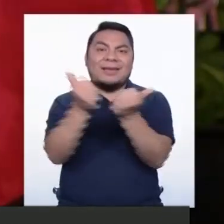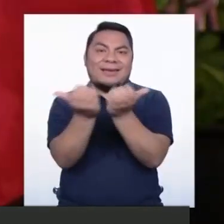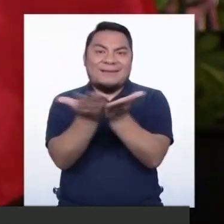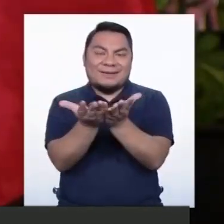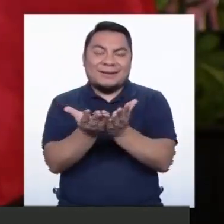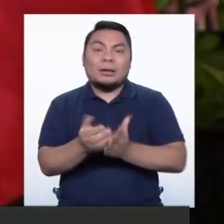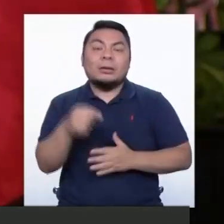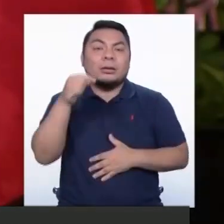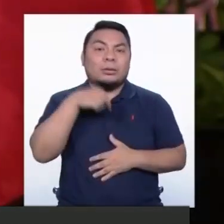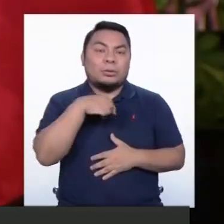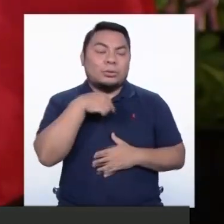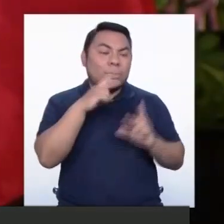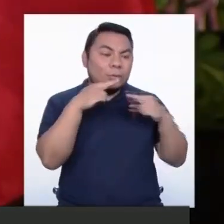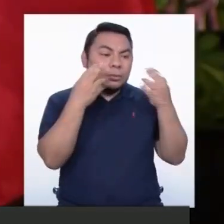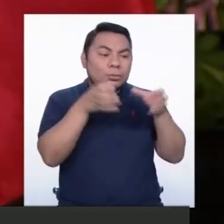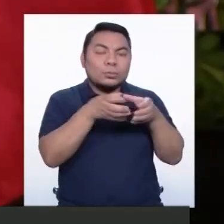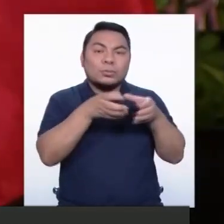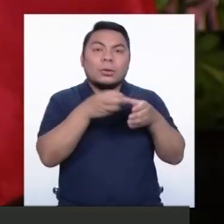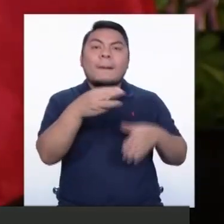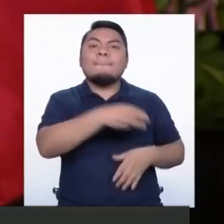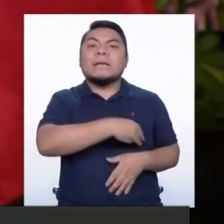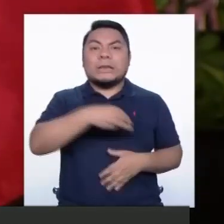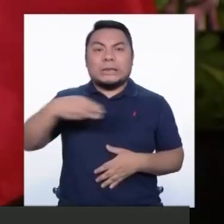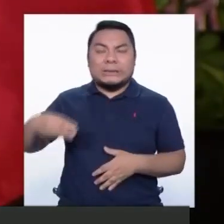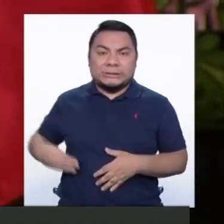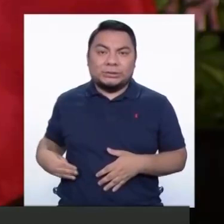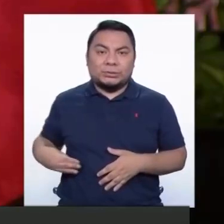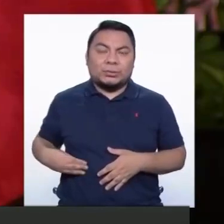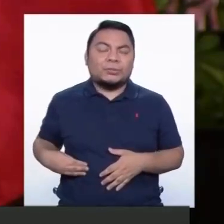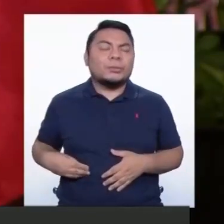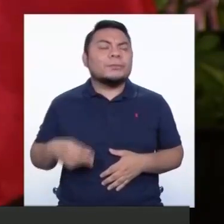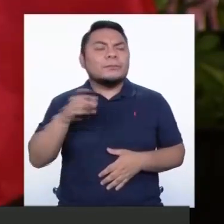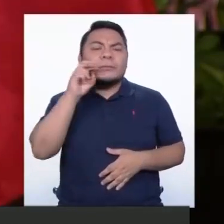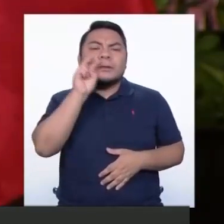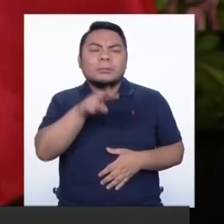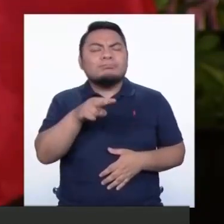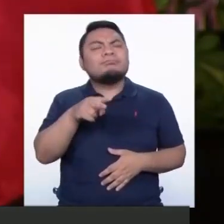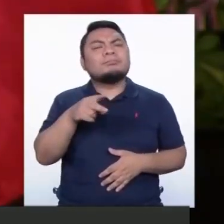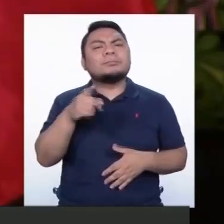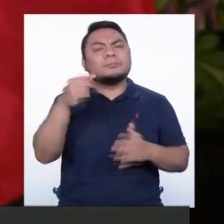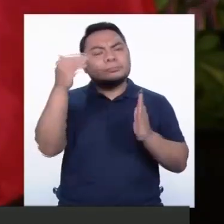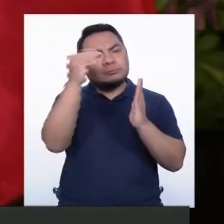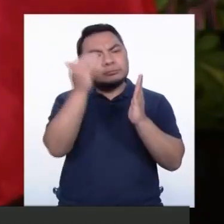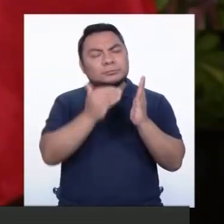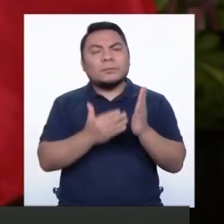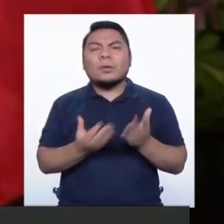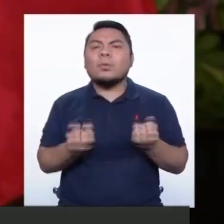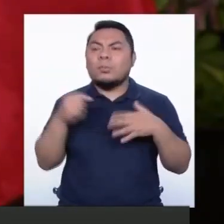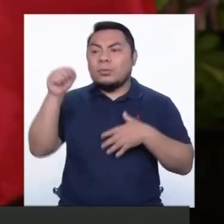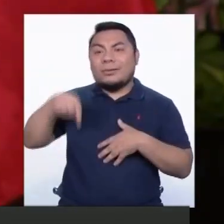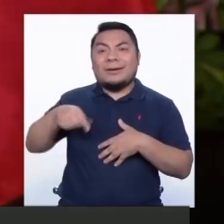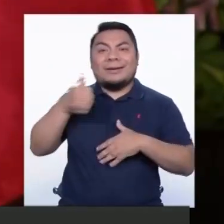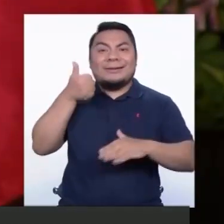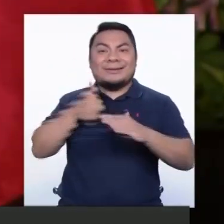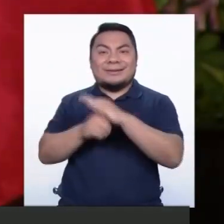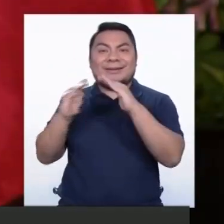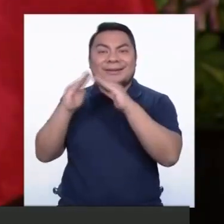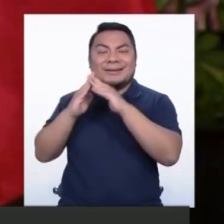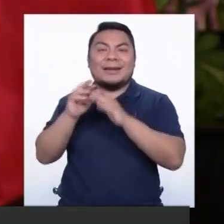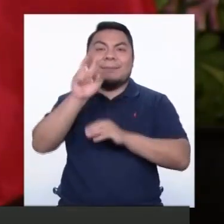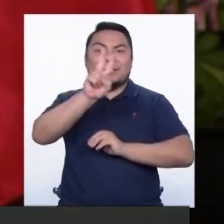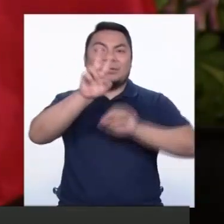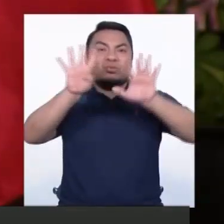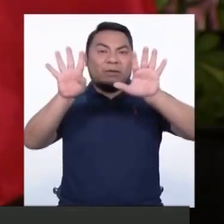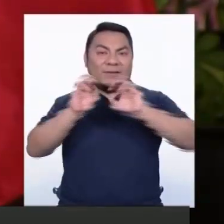una reunión de Consejo de Ministros, viendo al día 29 del estado de emergencia cuál